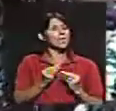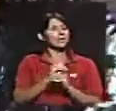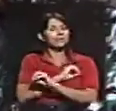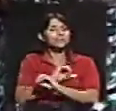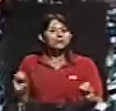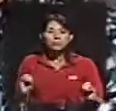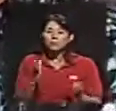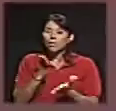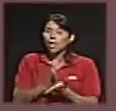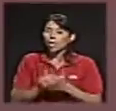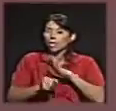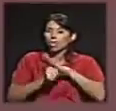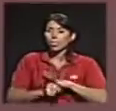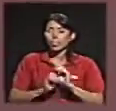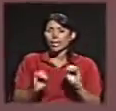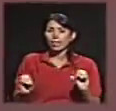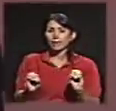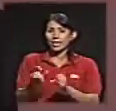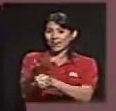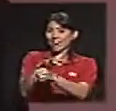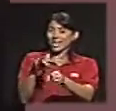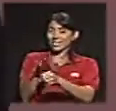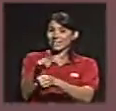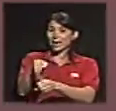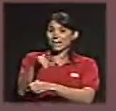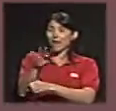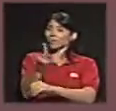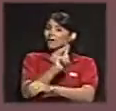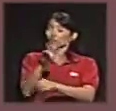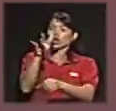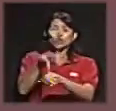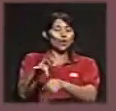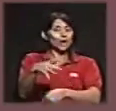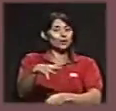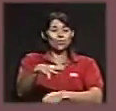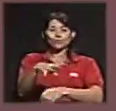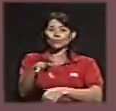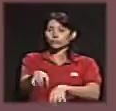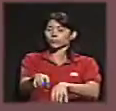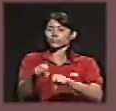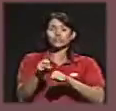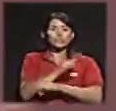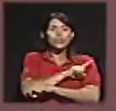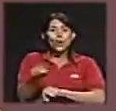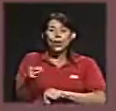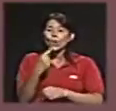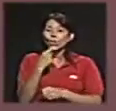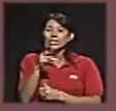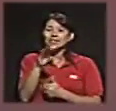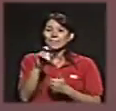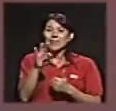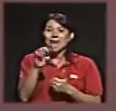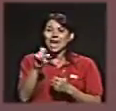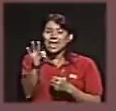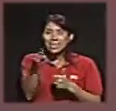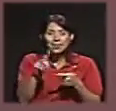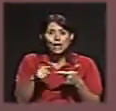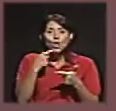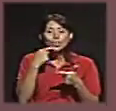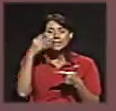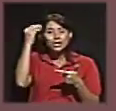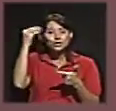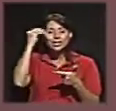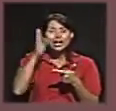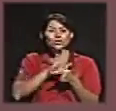temores y sin presiones. Que la Isla Plata no se toca. La Isla Plata no se toca, es patrimonio, lo dice el MINAED, lo dicen los criterios que están en